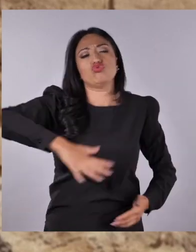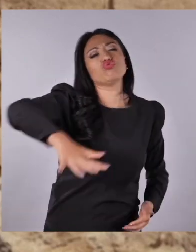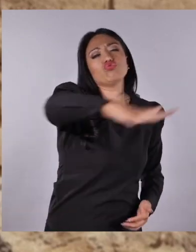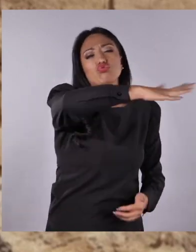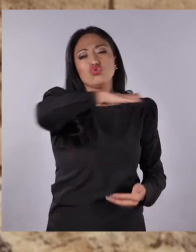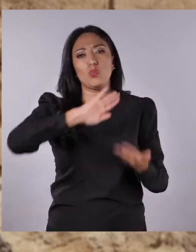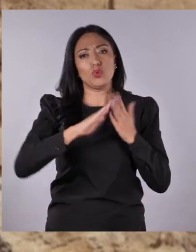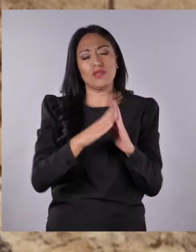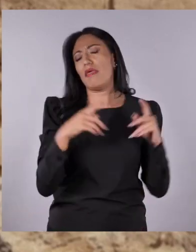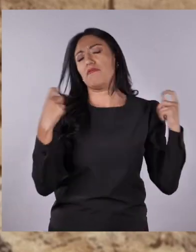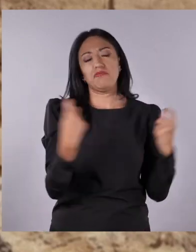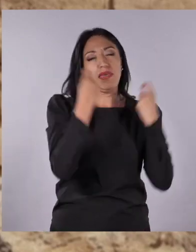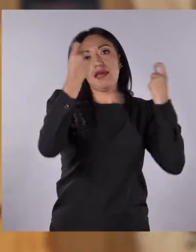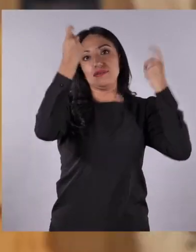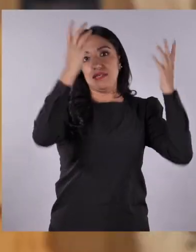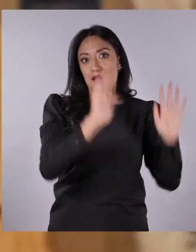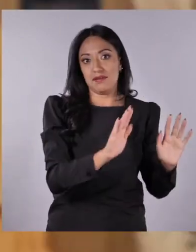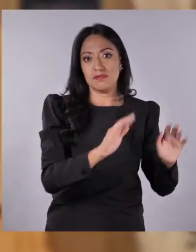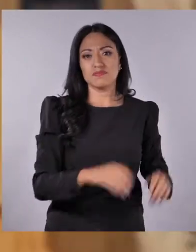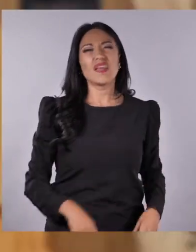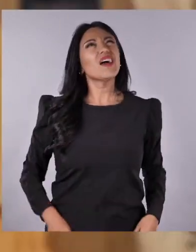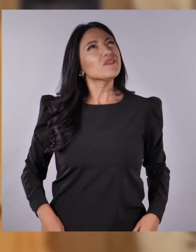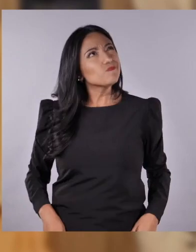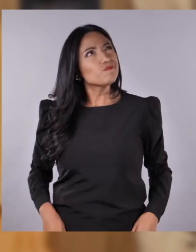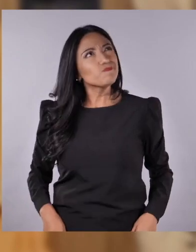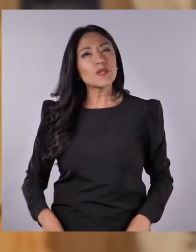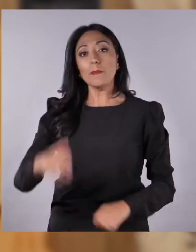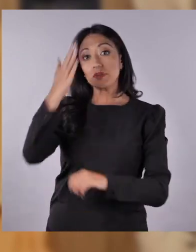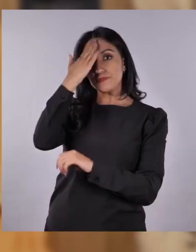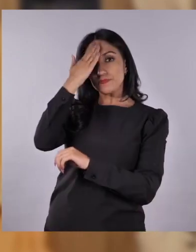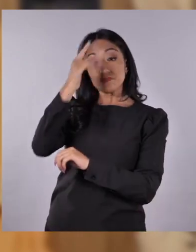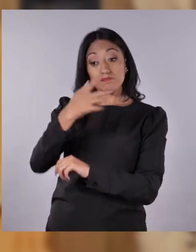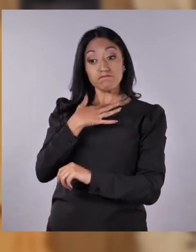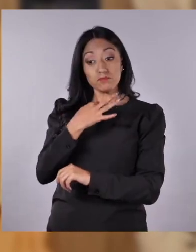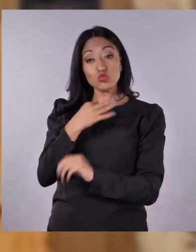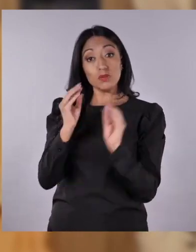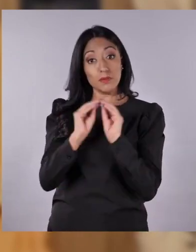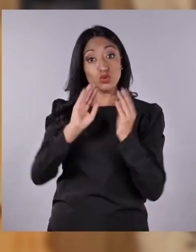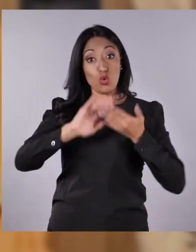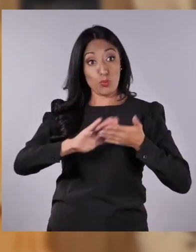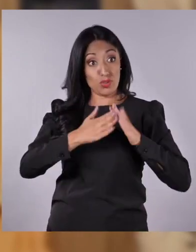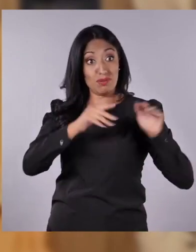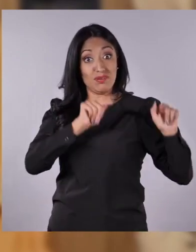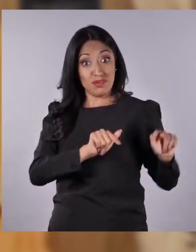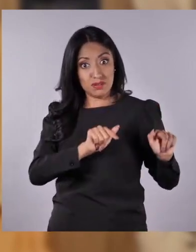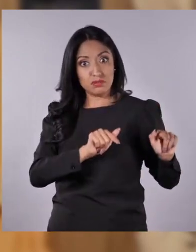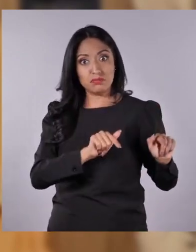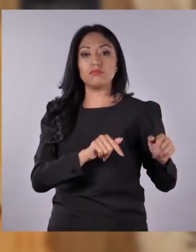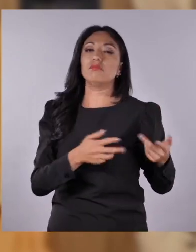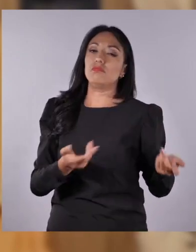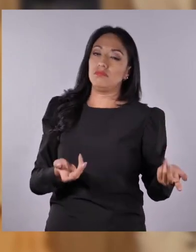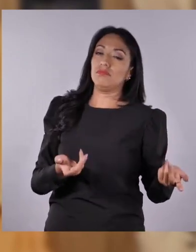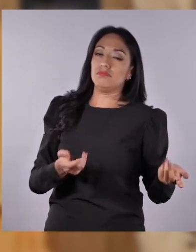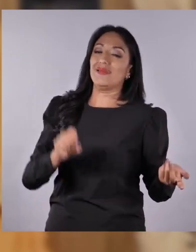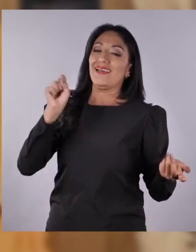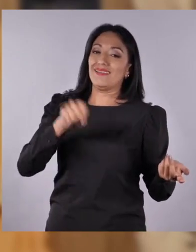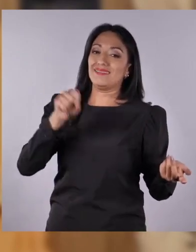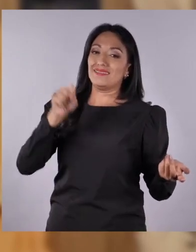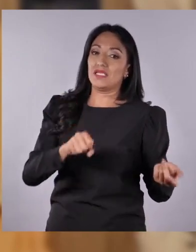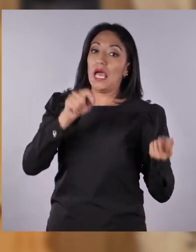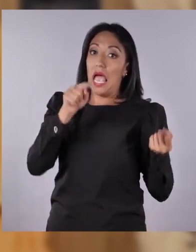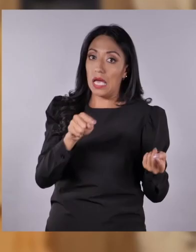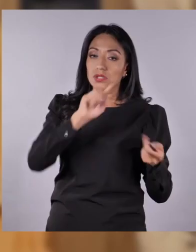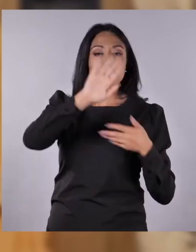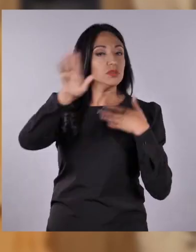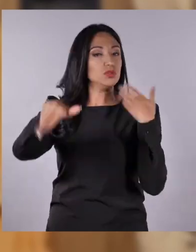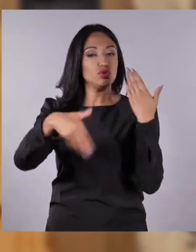para toda la comunidad. ¿Saben qué es lo que más me gusta de la comunidad y las mingas? Que sí, es un asunto